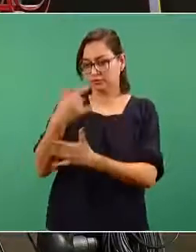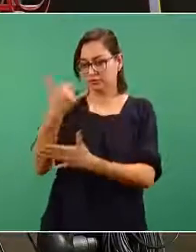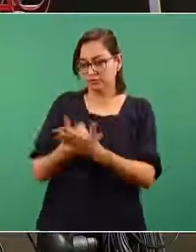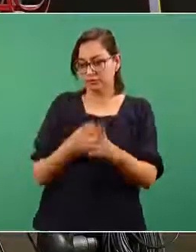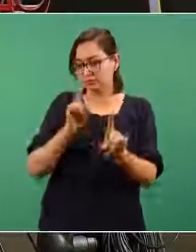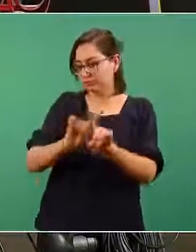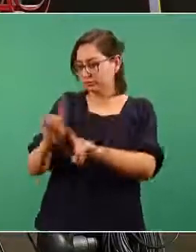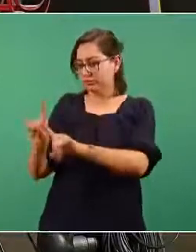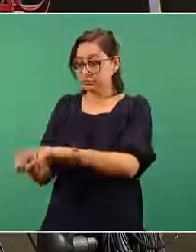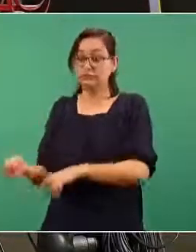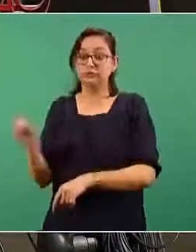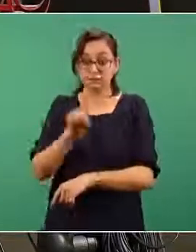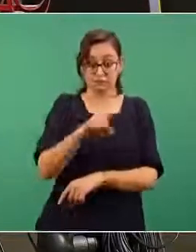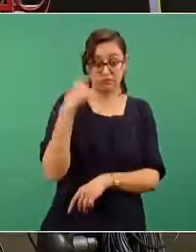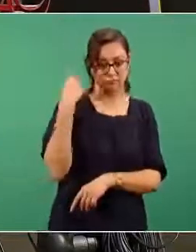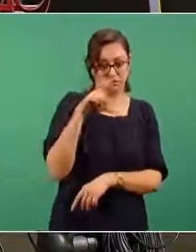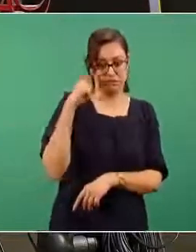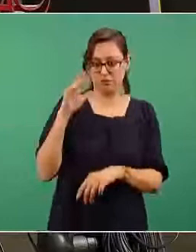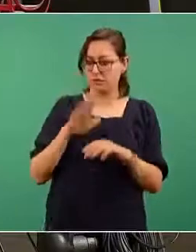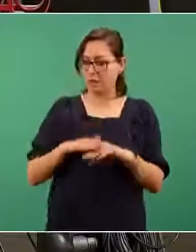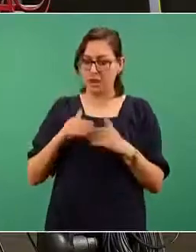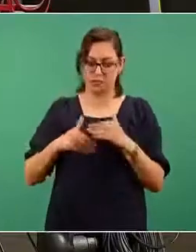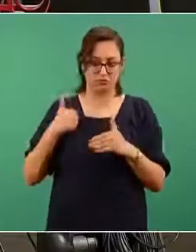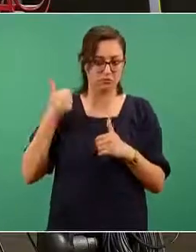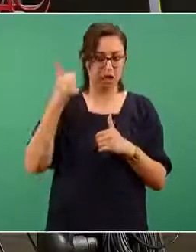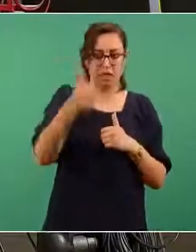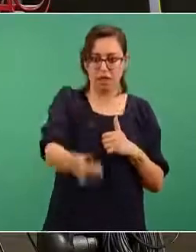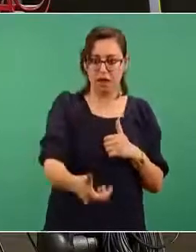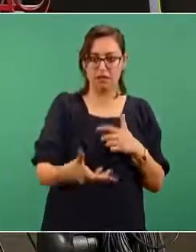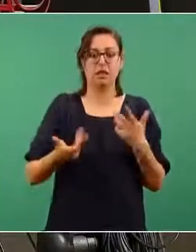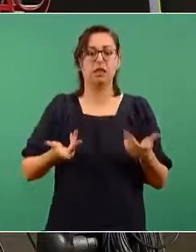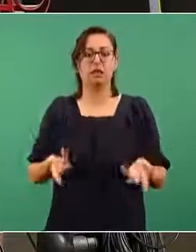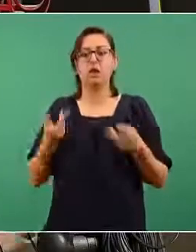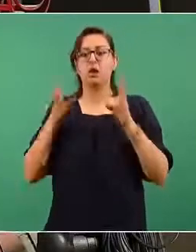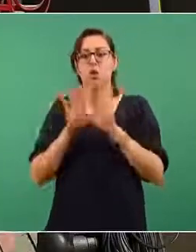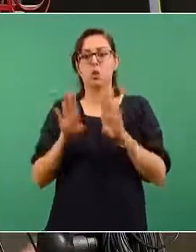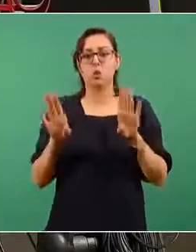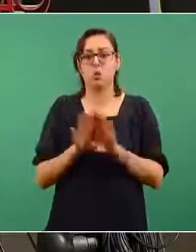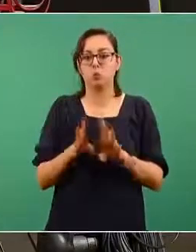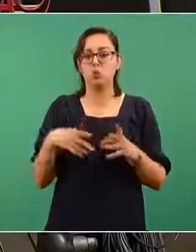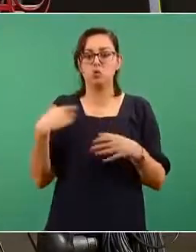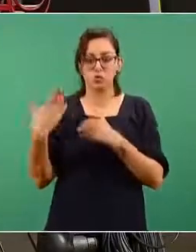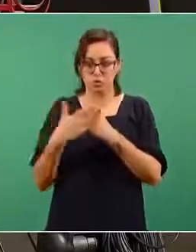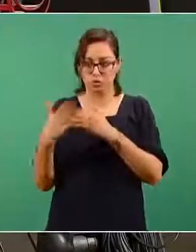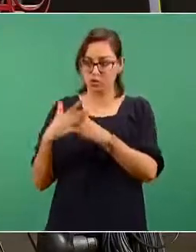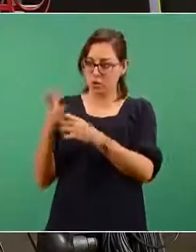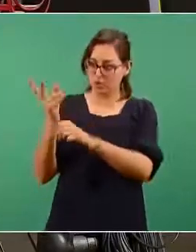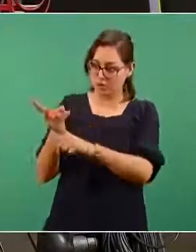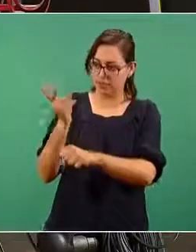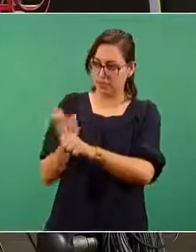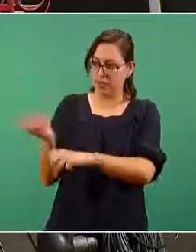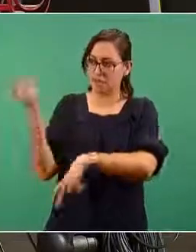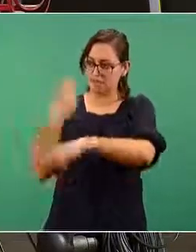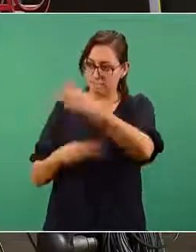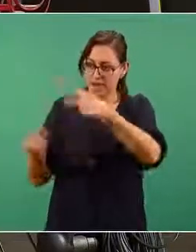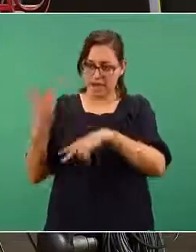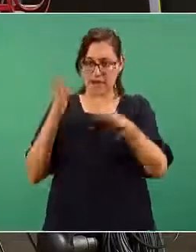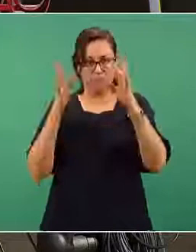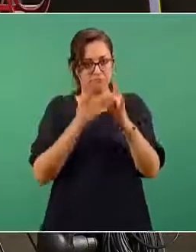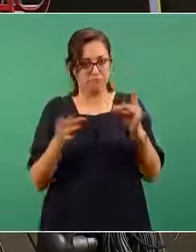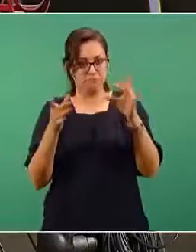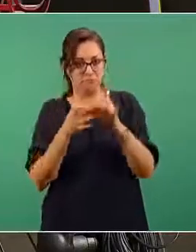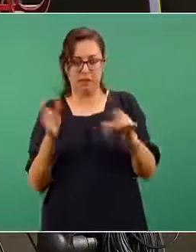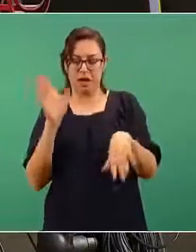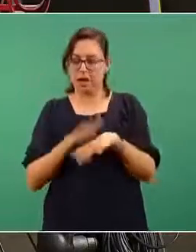vacuna es una de las más adelantadas. ¿Cuándo podría invitarlos eventualmente a la conferencia de prensa para que nos puedan platicar